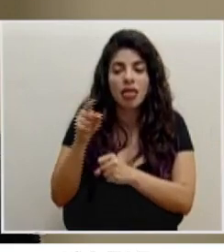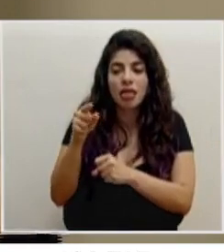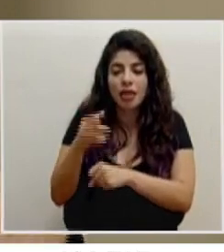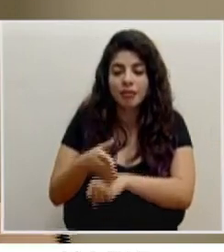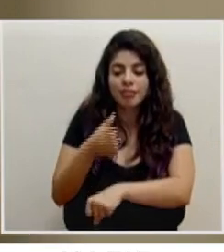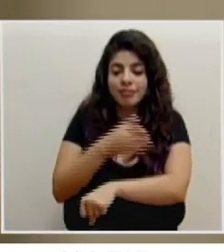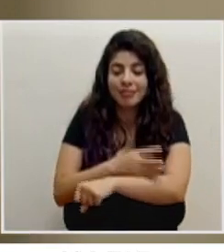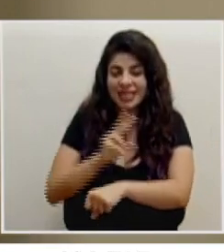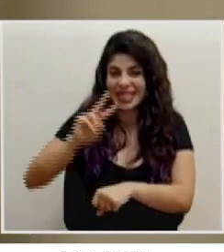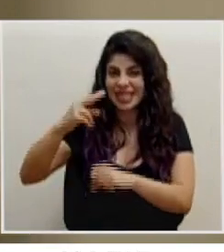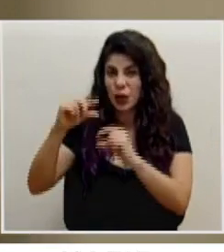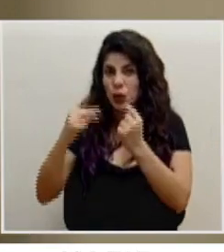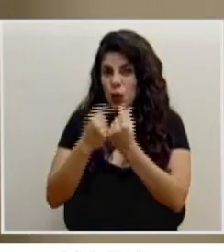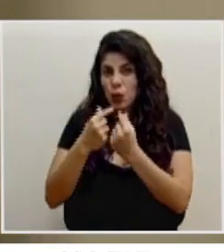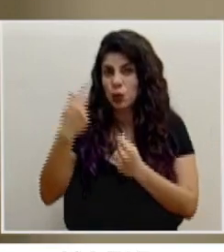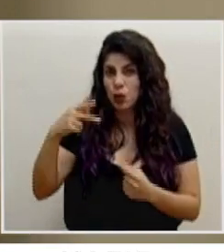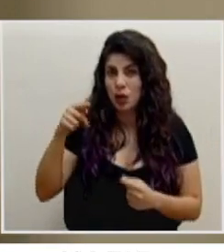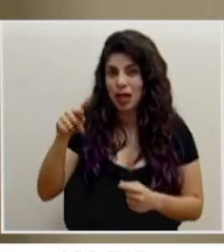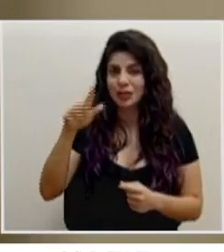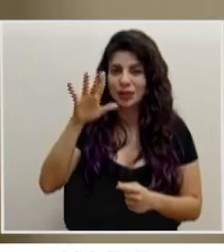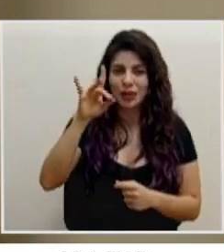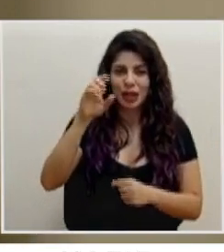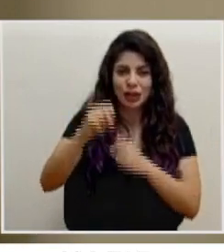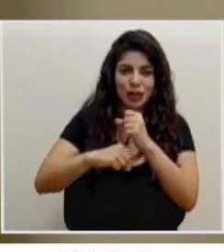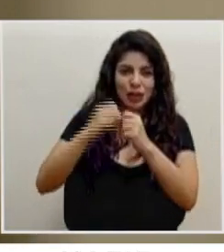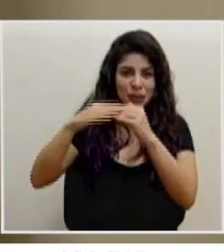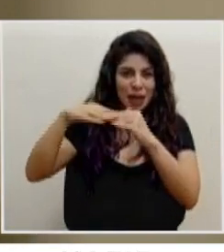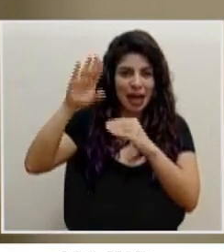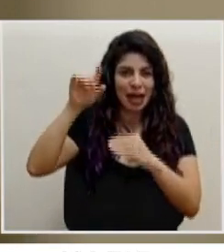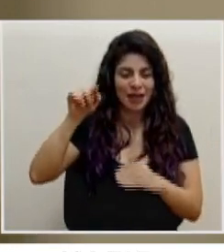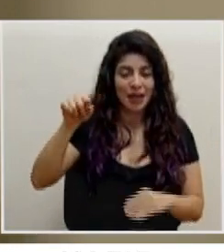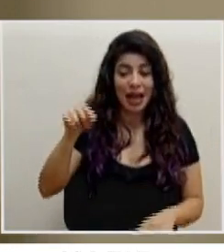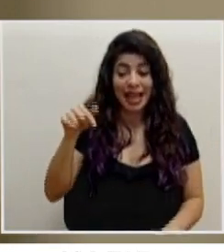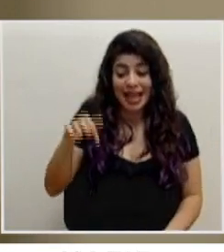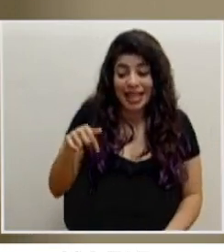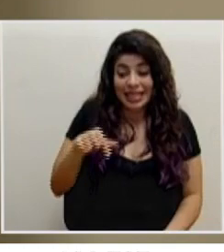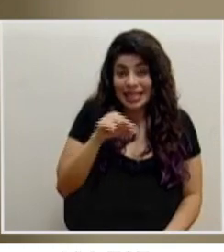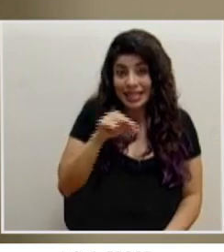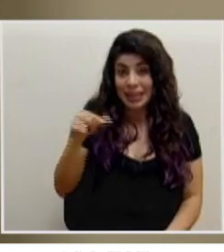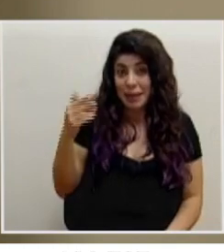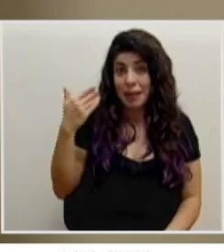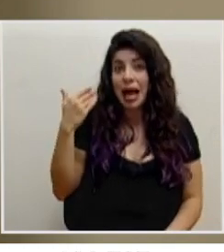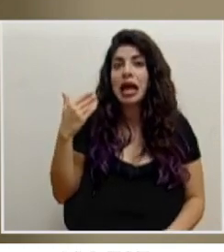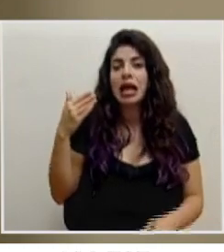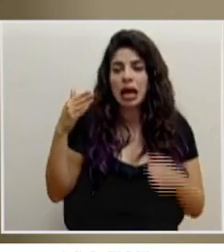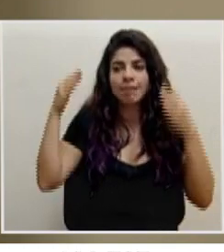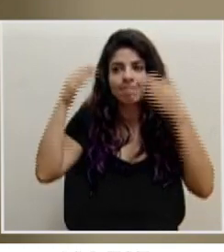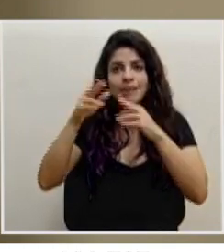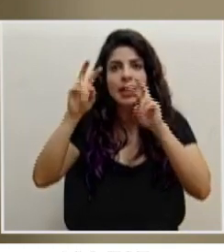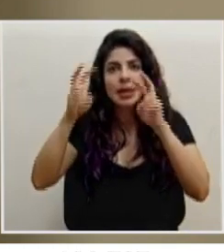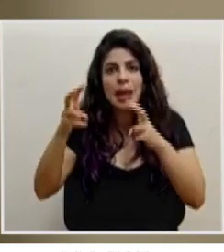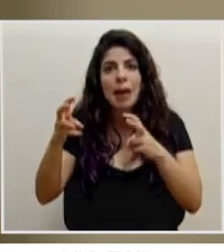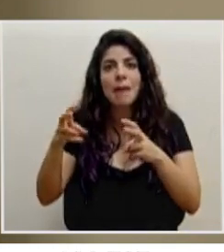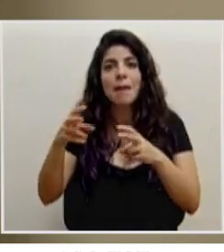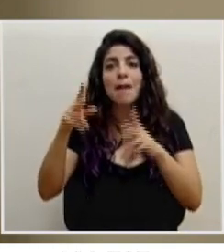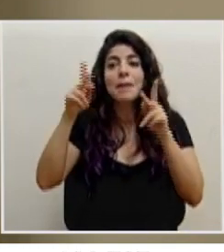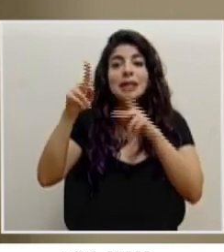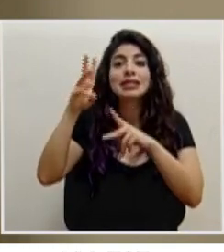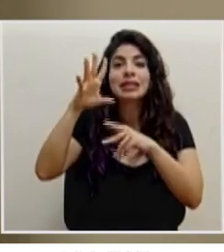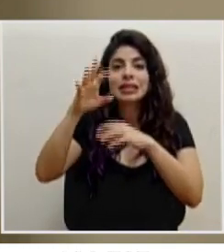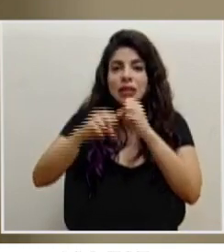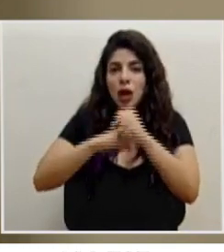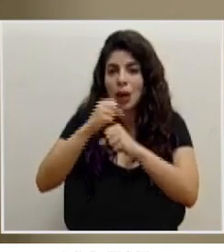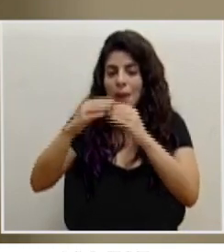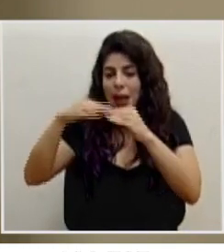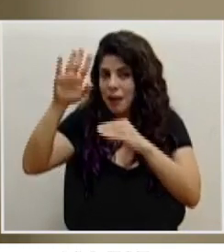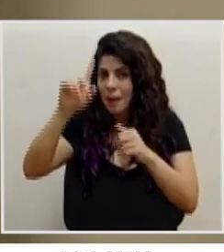grupo de riesgo, que son los mayores de 58 años, bueno, estas semanas, ¿verdad?, enfocarnos en el tema de aplicación de mayores de 65, que